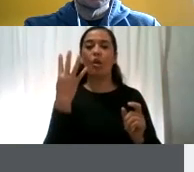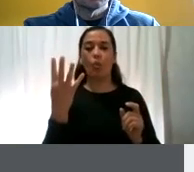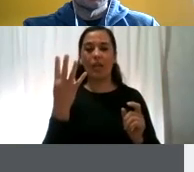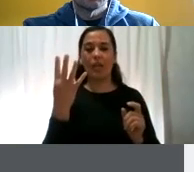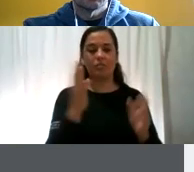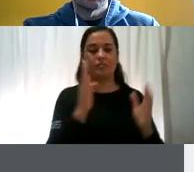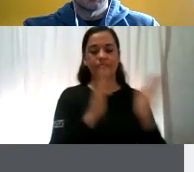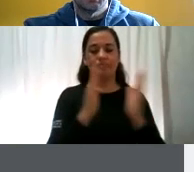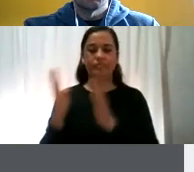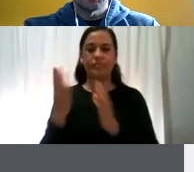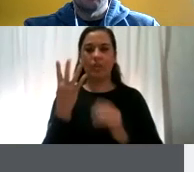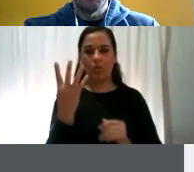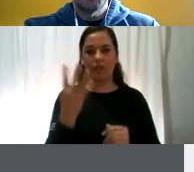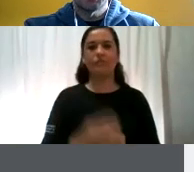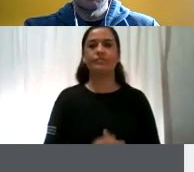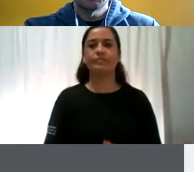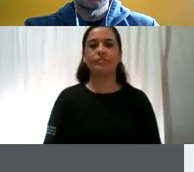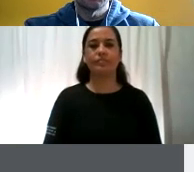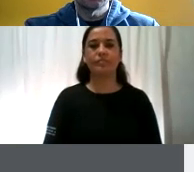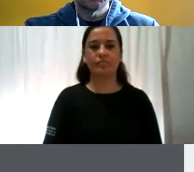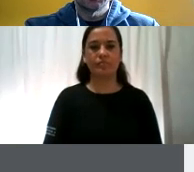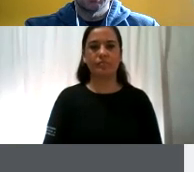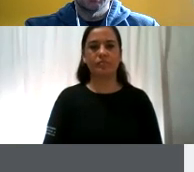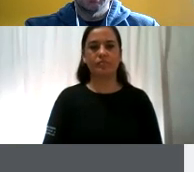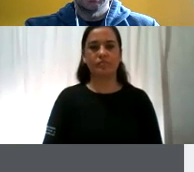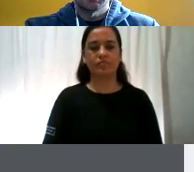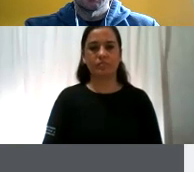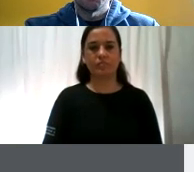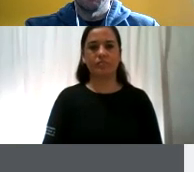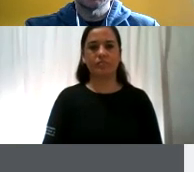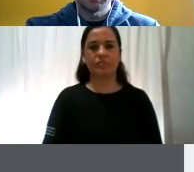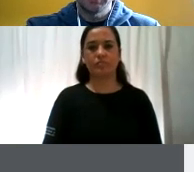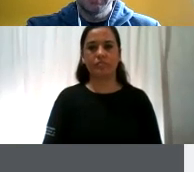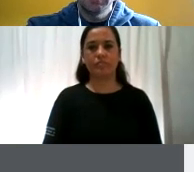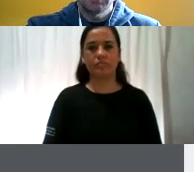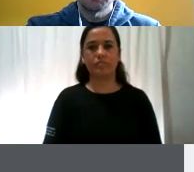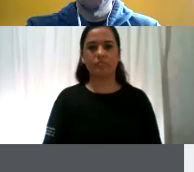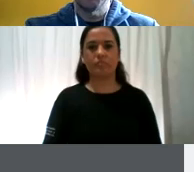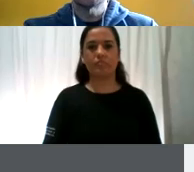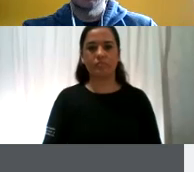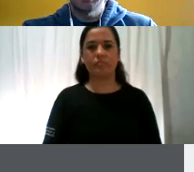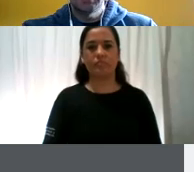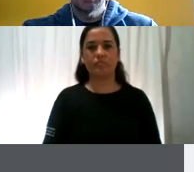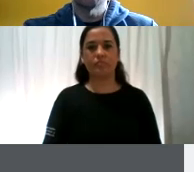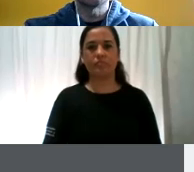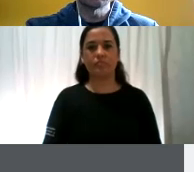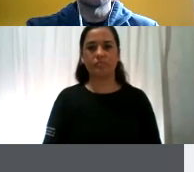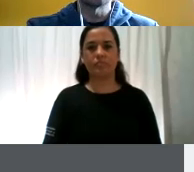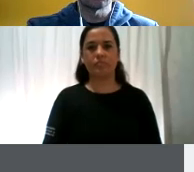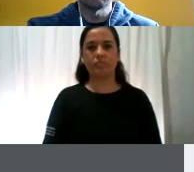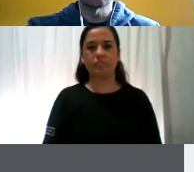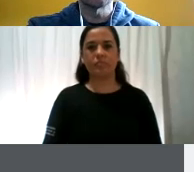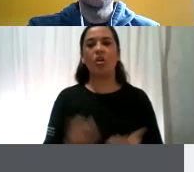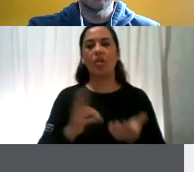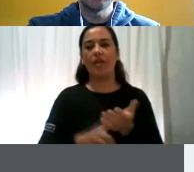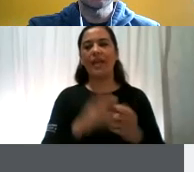Entonces, tenemos el primer tramo de 0,83 de LI, más LI, que van a ser los